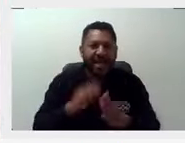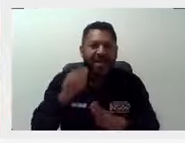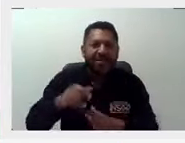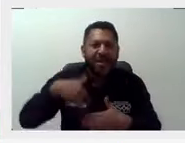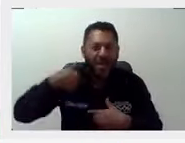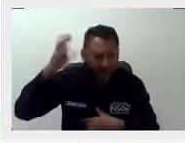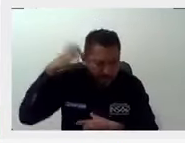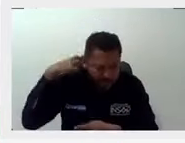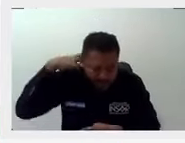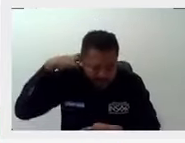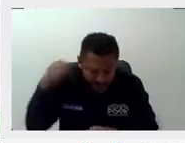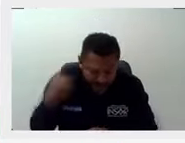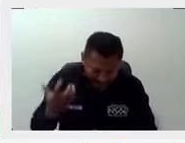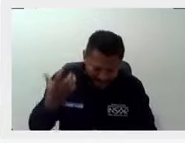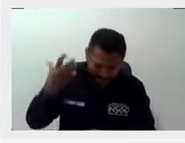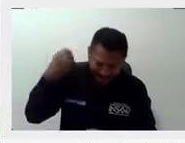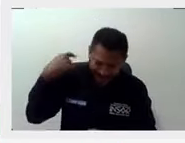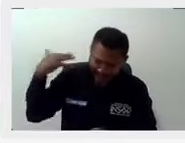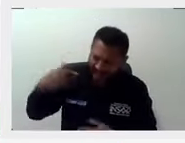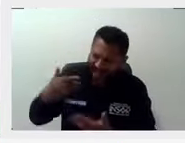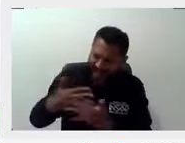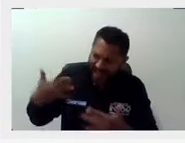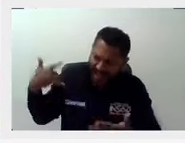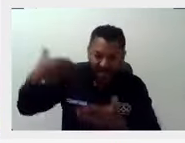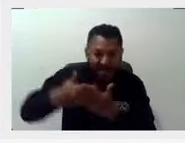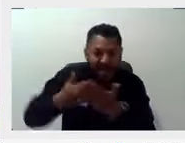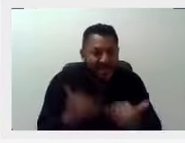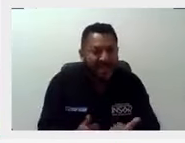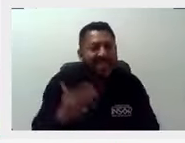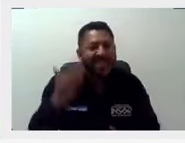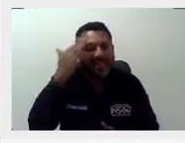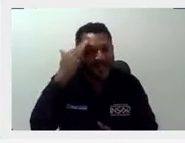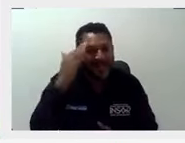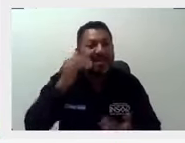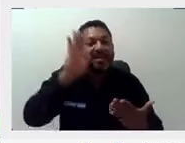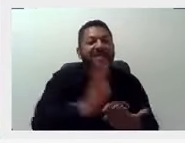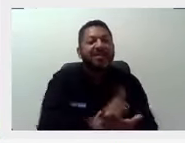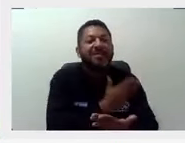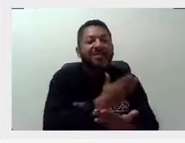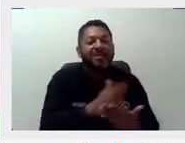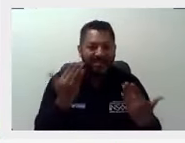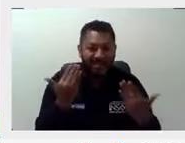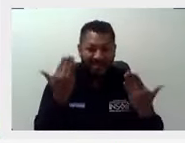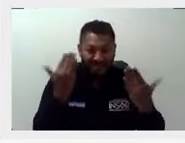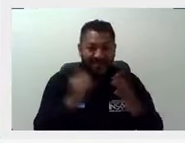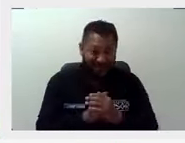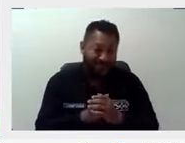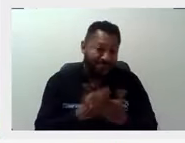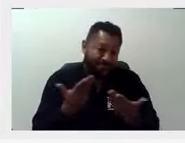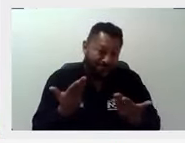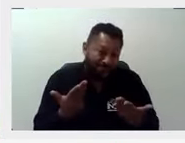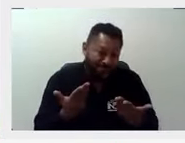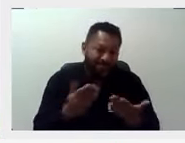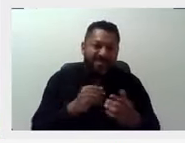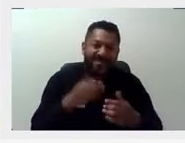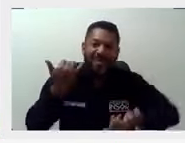desde las más antiguas hasta las modernas, las bandas sonoras. Entonces, bueno, esto es un juego